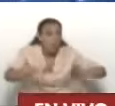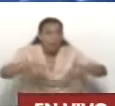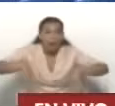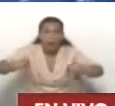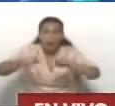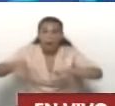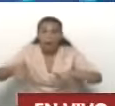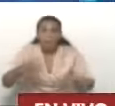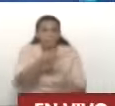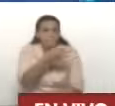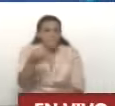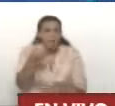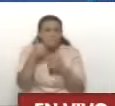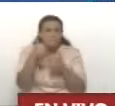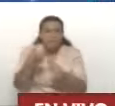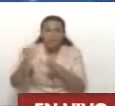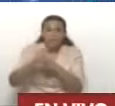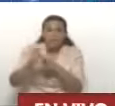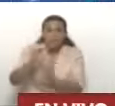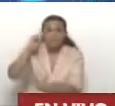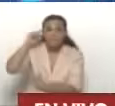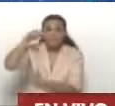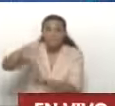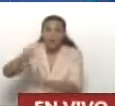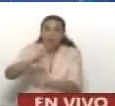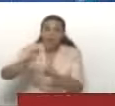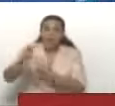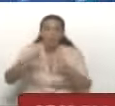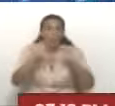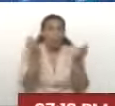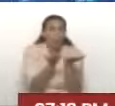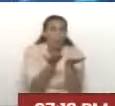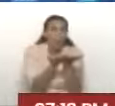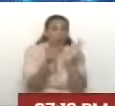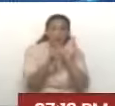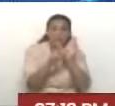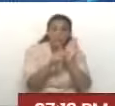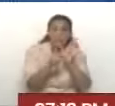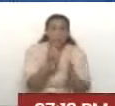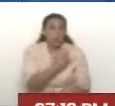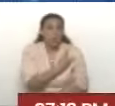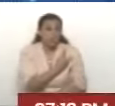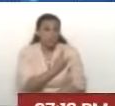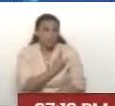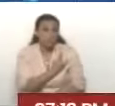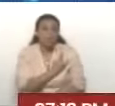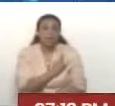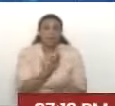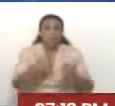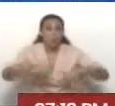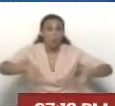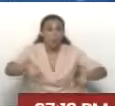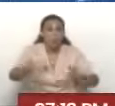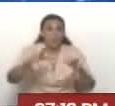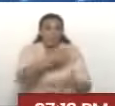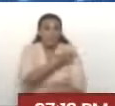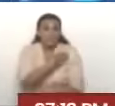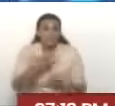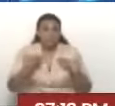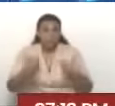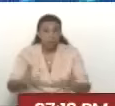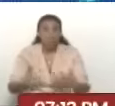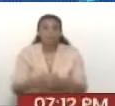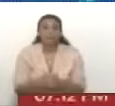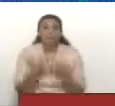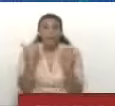y poner los pepitos funcionales, todas las escuelas, liceos, universidades, establecimientos de salud